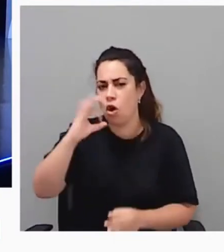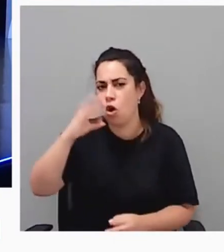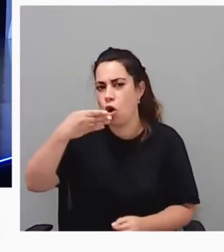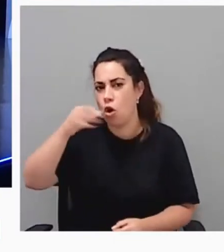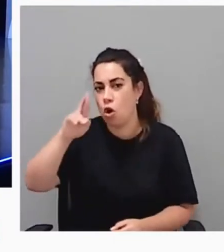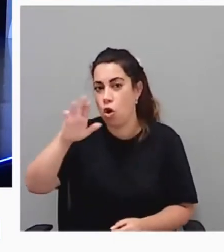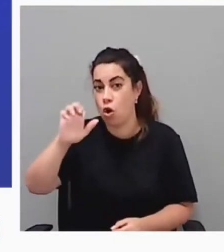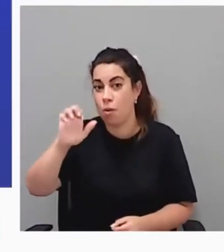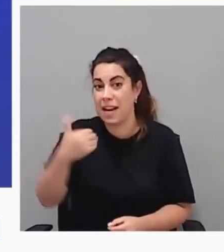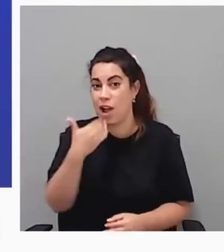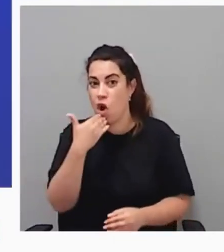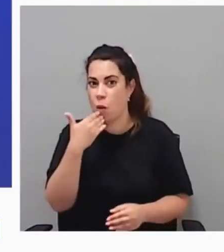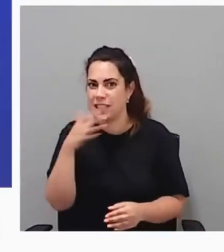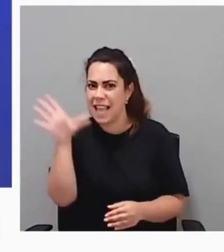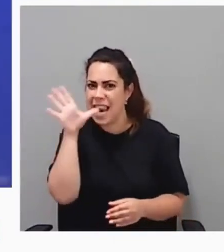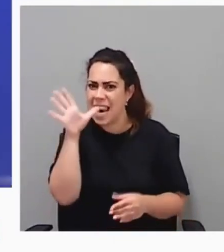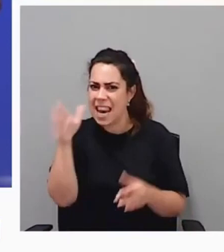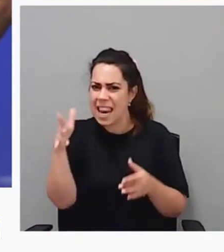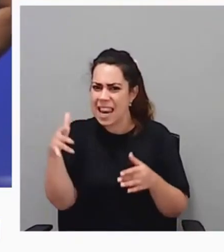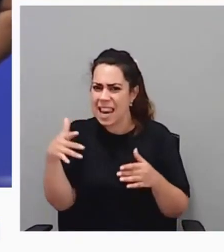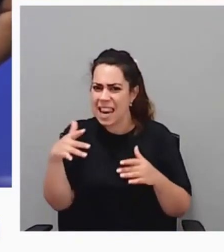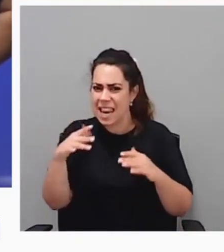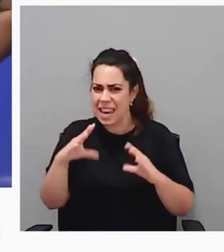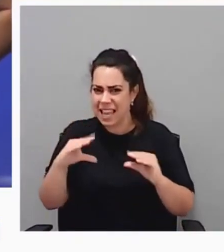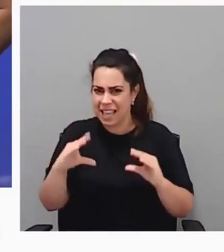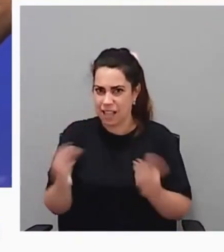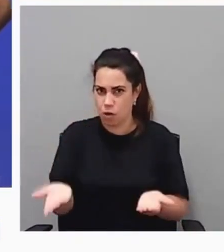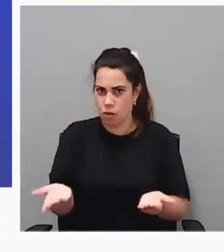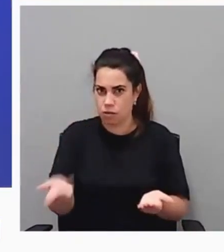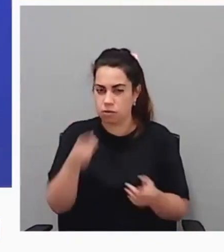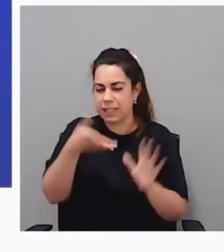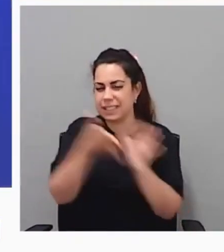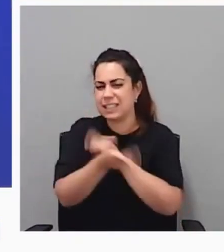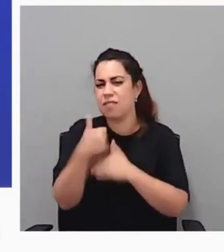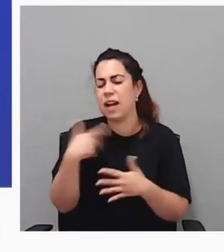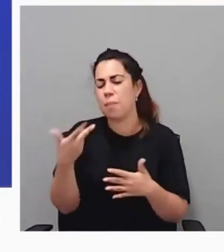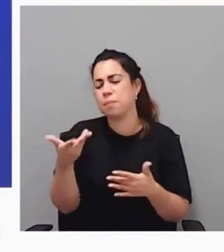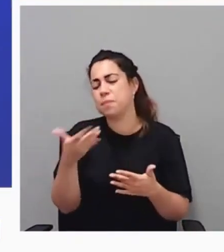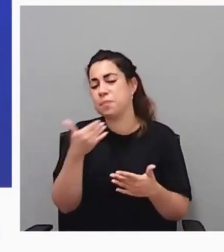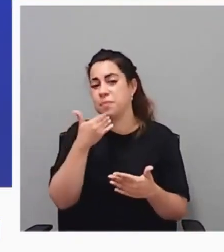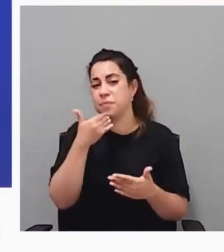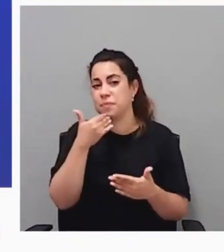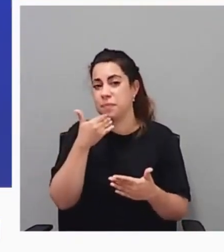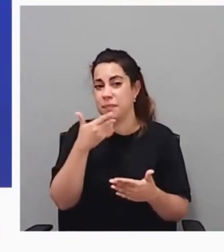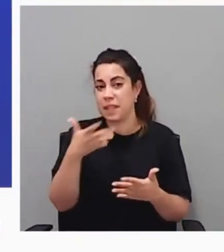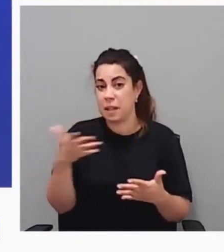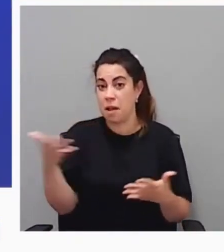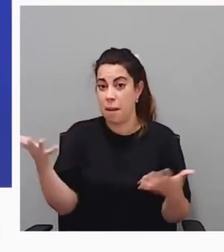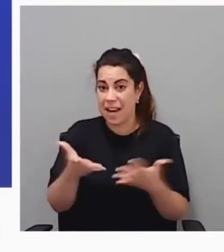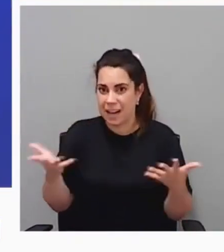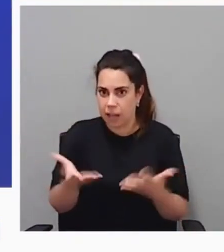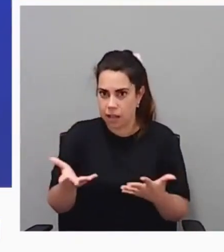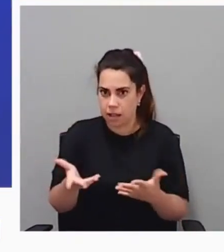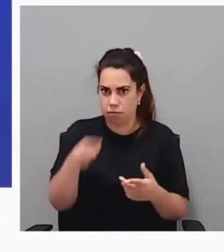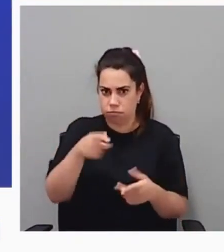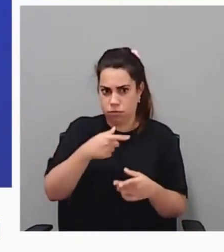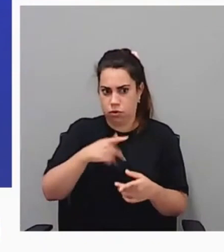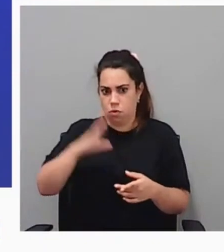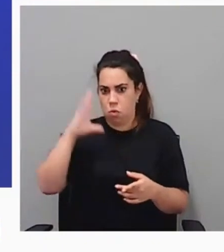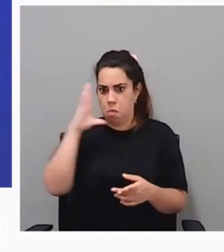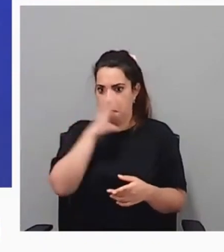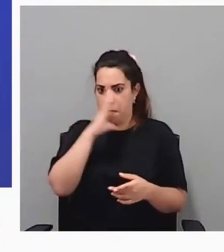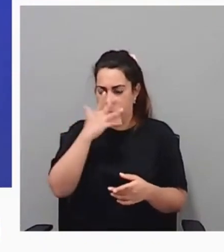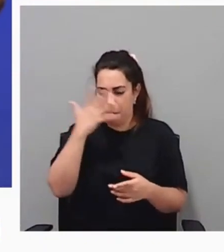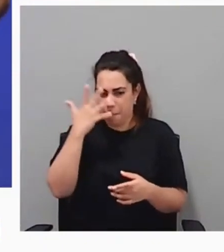líquido. Es el fenómeno de la emergencia, que es uno de los grandes misterios del universo. La emergencia